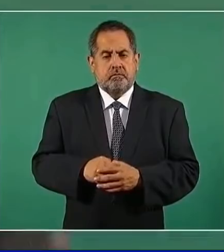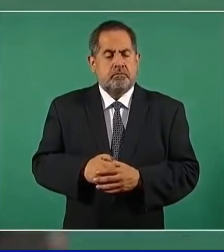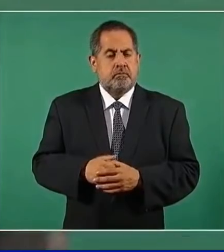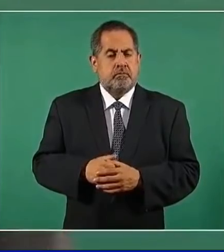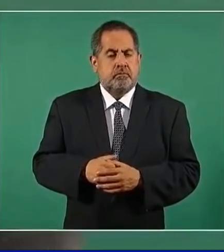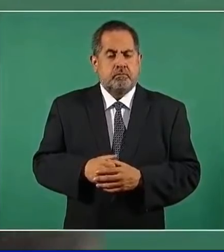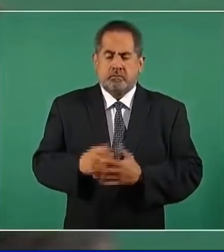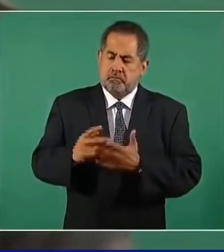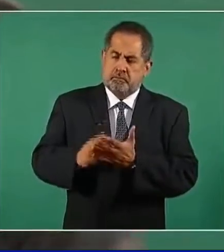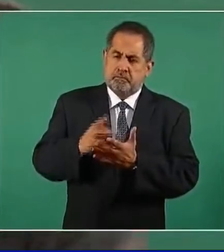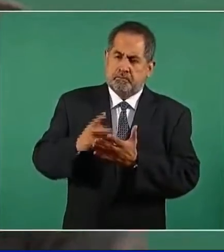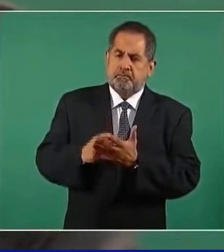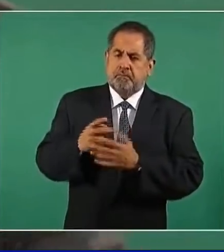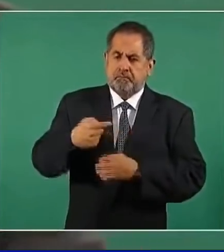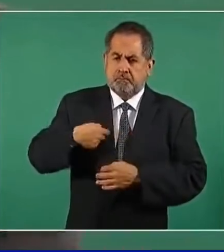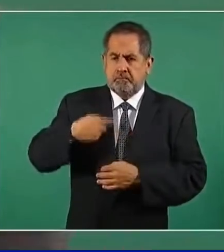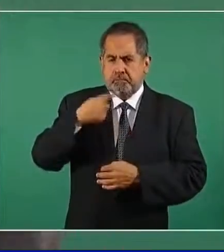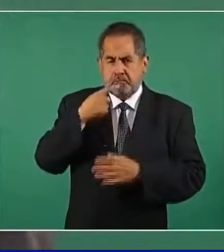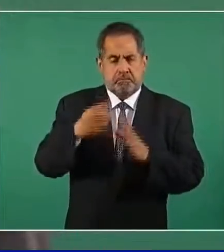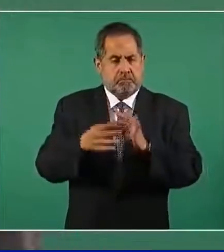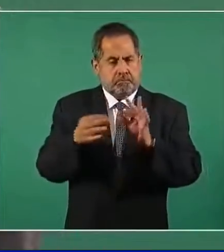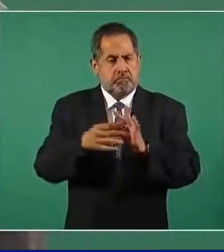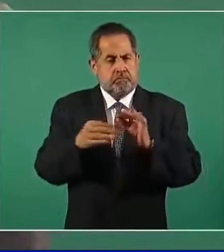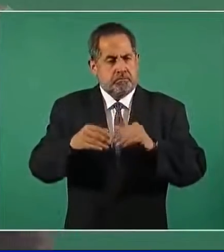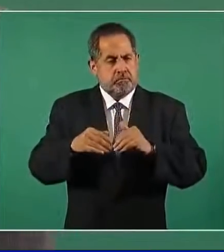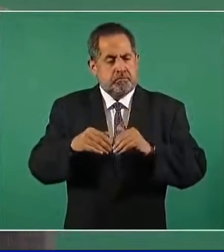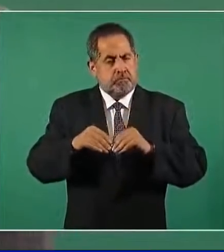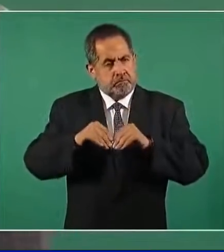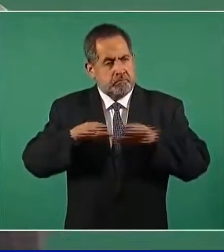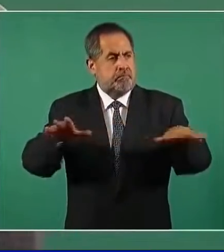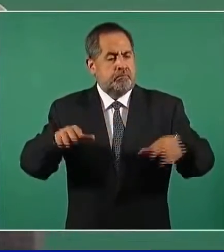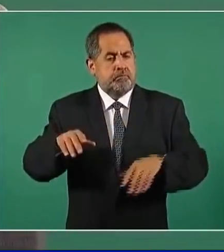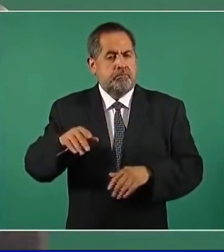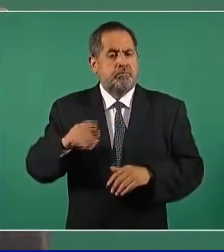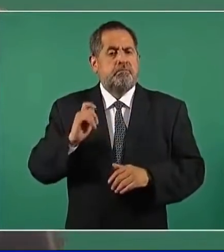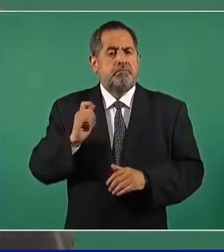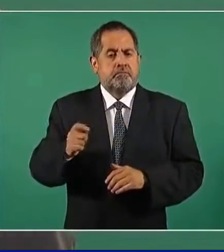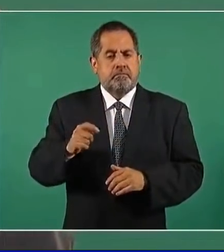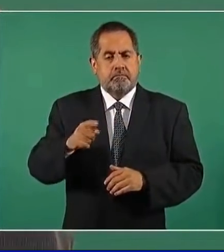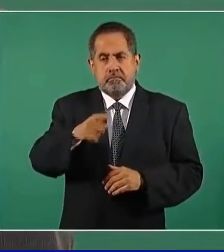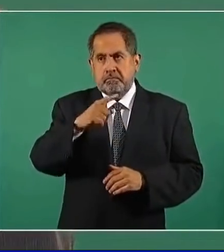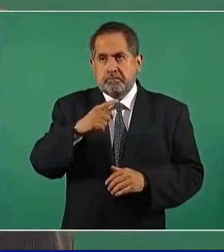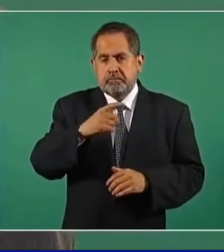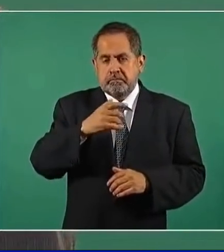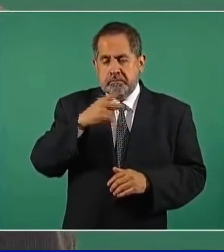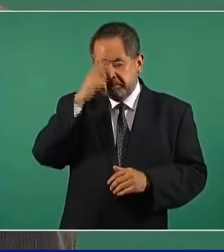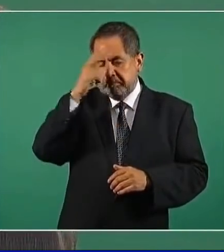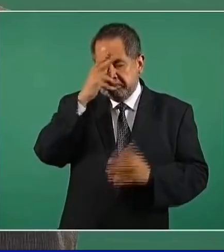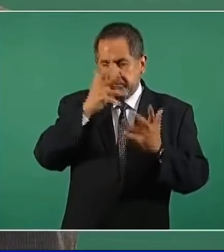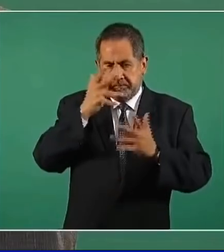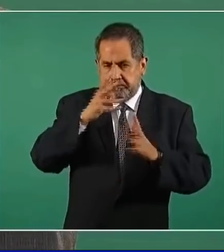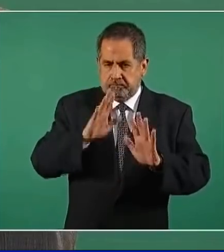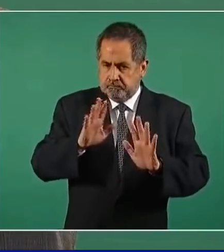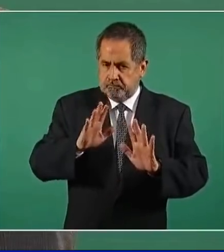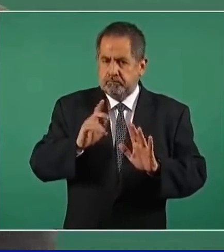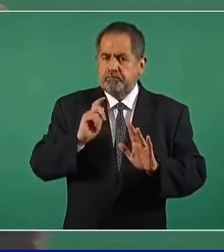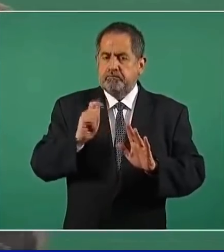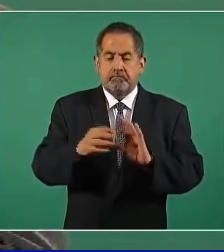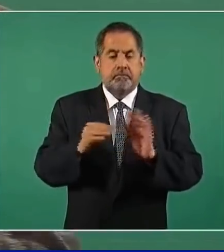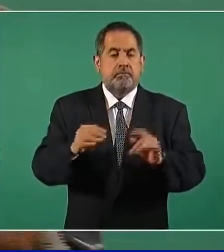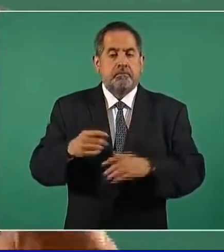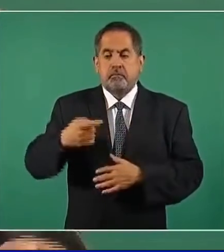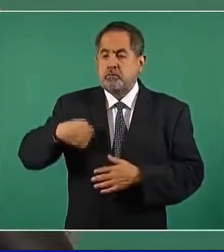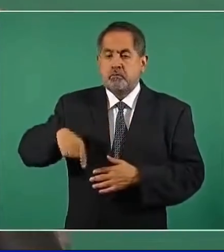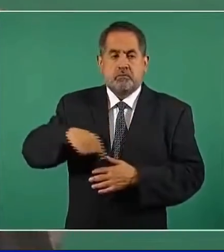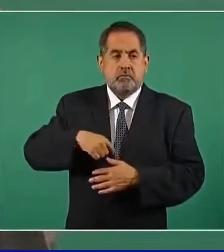lo he dicho varias veces aquí, para que no se vaya a malinterpretar, no